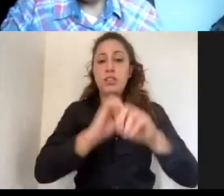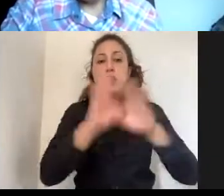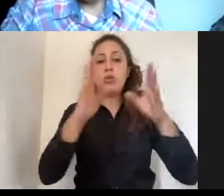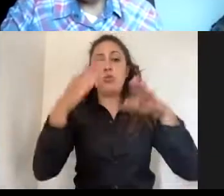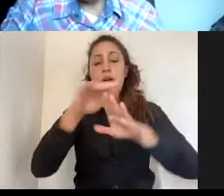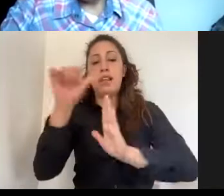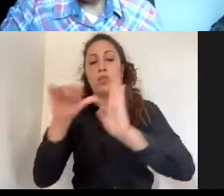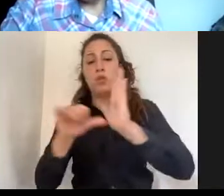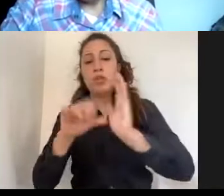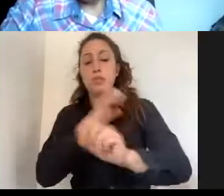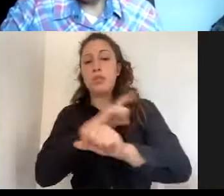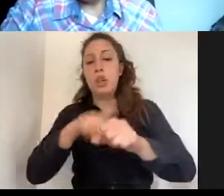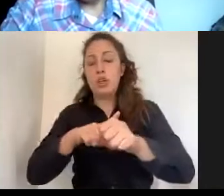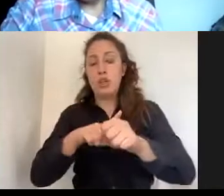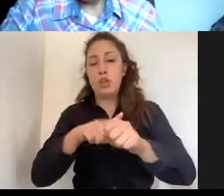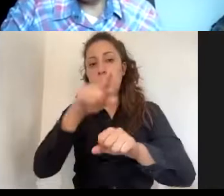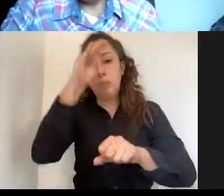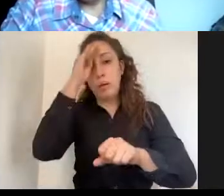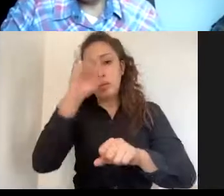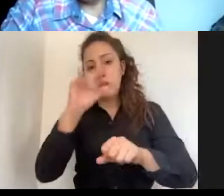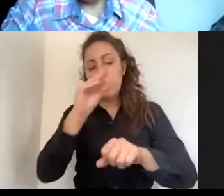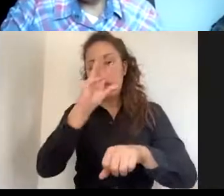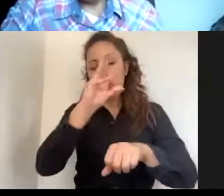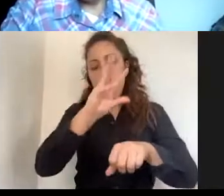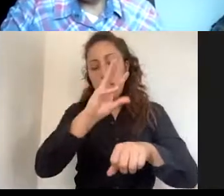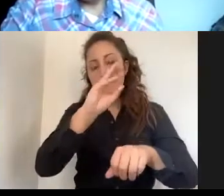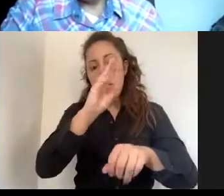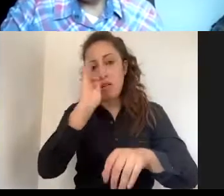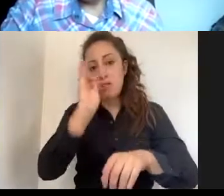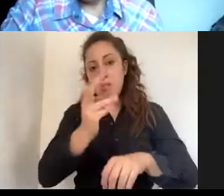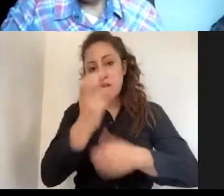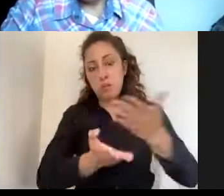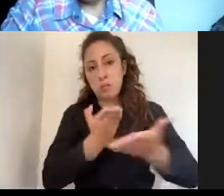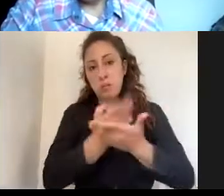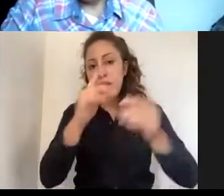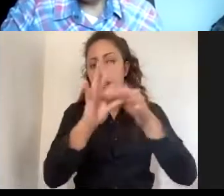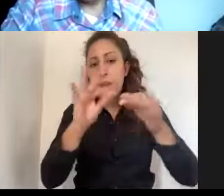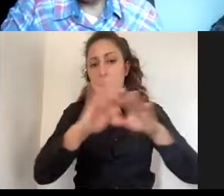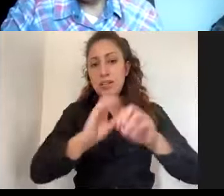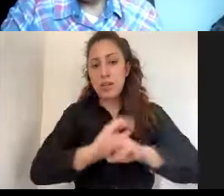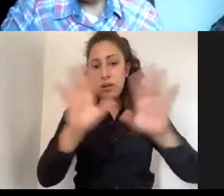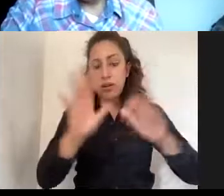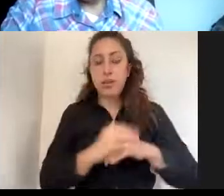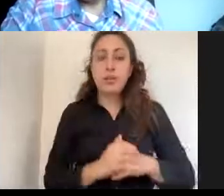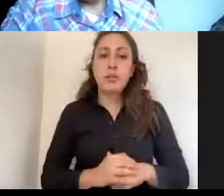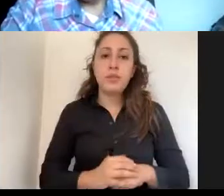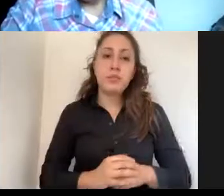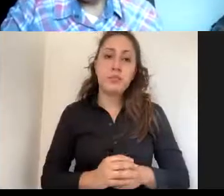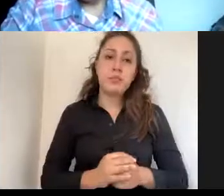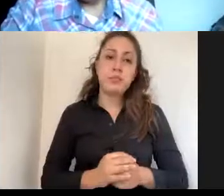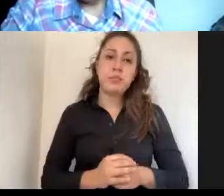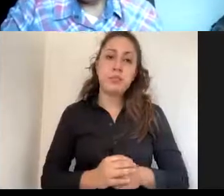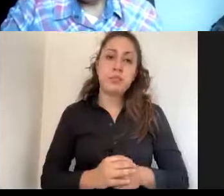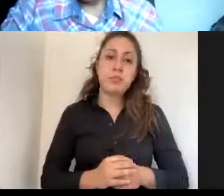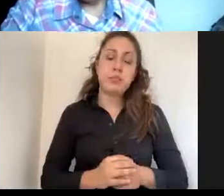permiten la propuesta, para aclarar básicamente. Bueno, primero quiero, antes